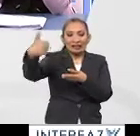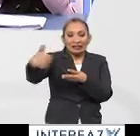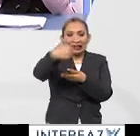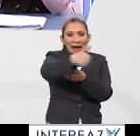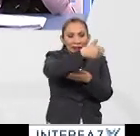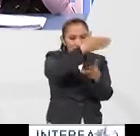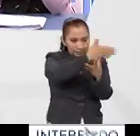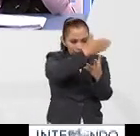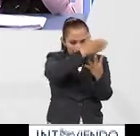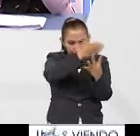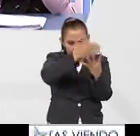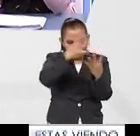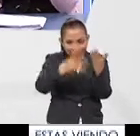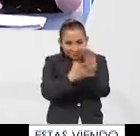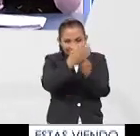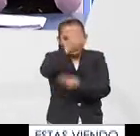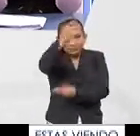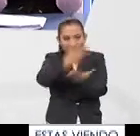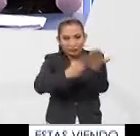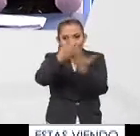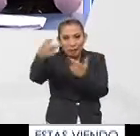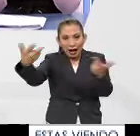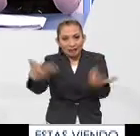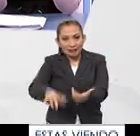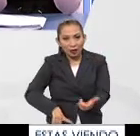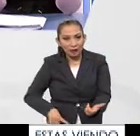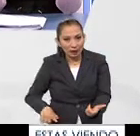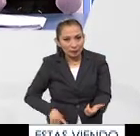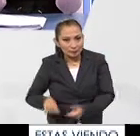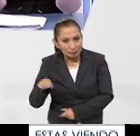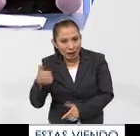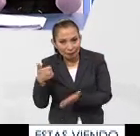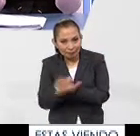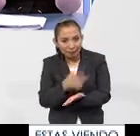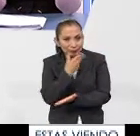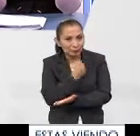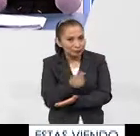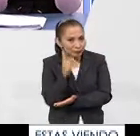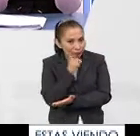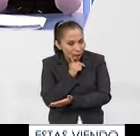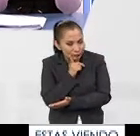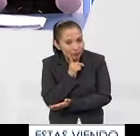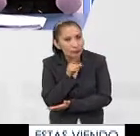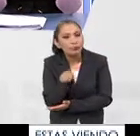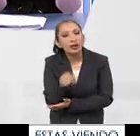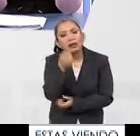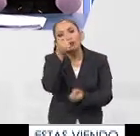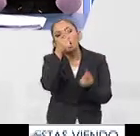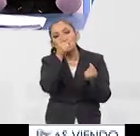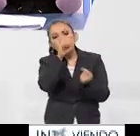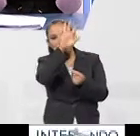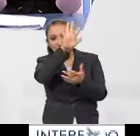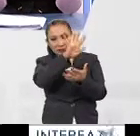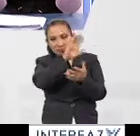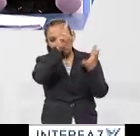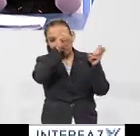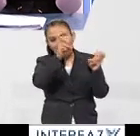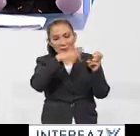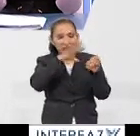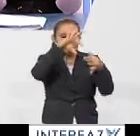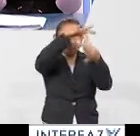de las fases del ciclo de la política pública. En todo esto llevamos temas, ciertos temas transversales, ¿no? Que